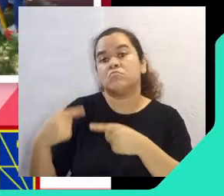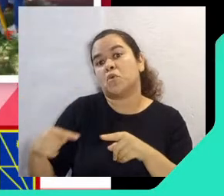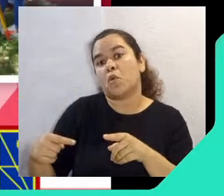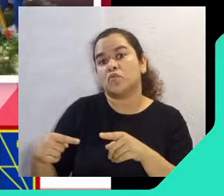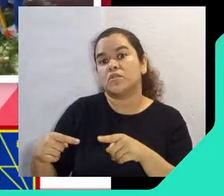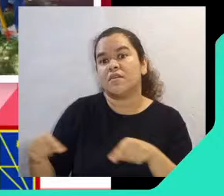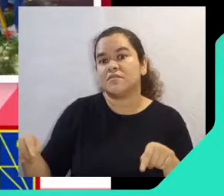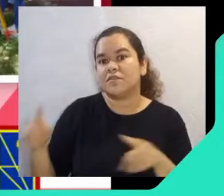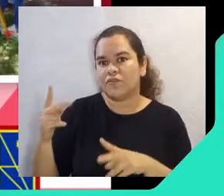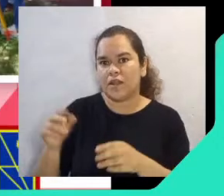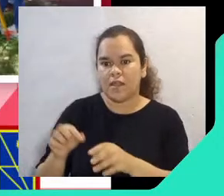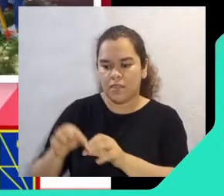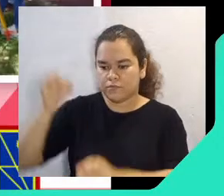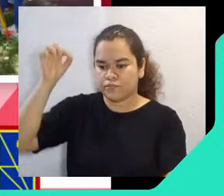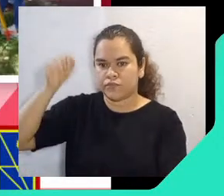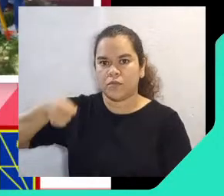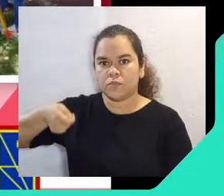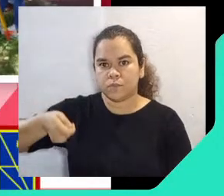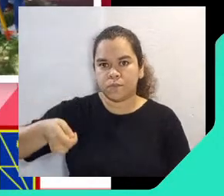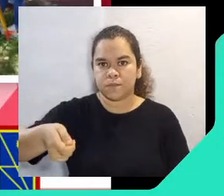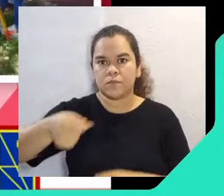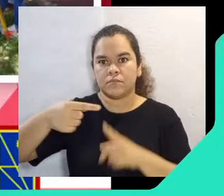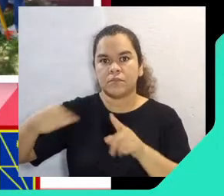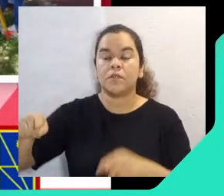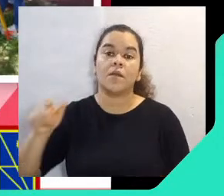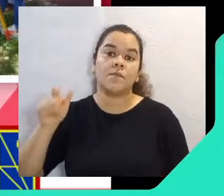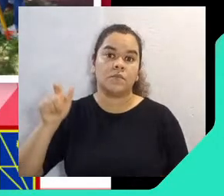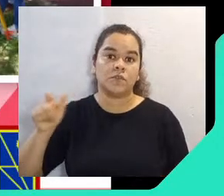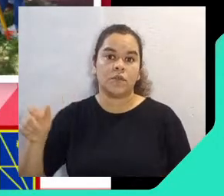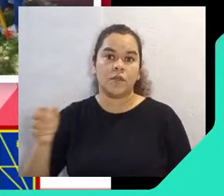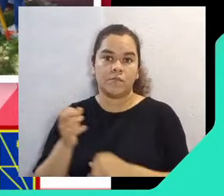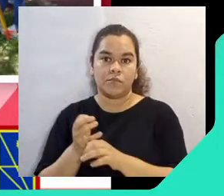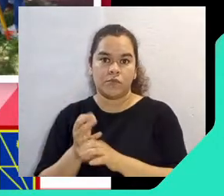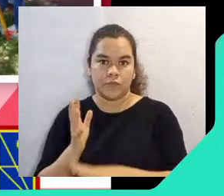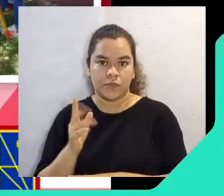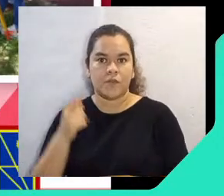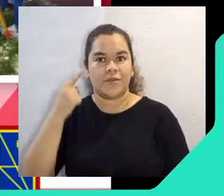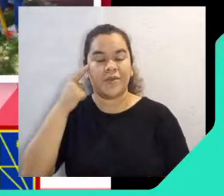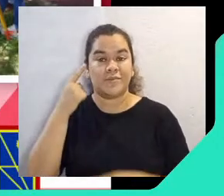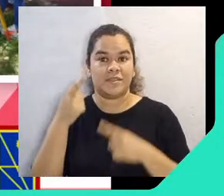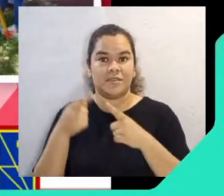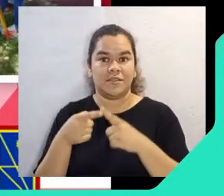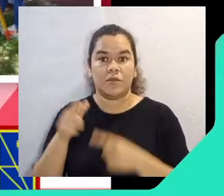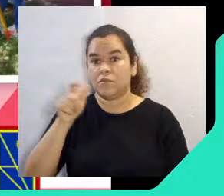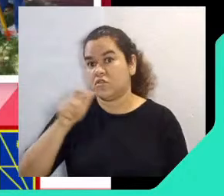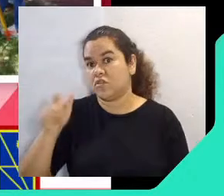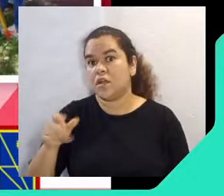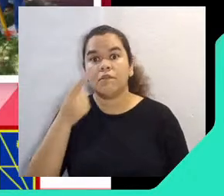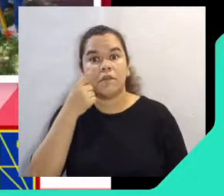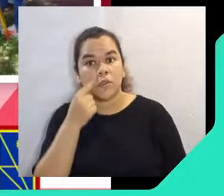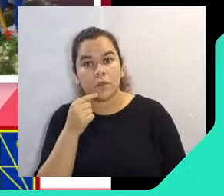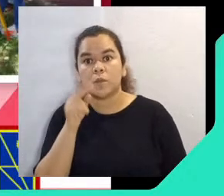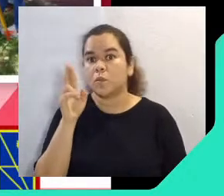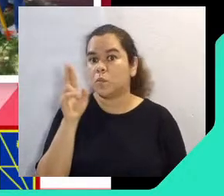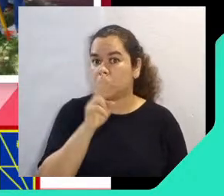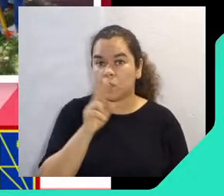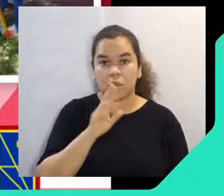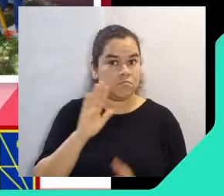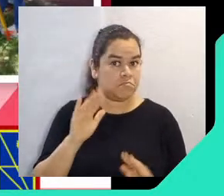de medición. Es una profesión que representa el mismo desafío tanto para hombres como para mujeres y